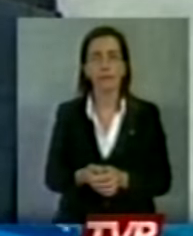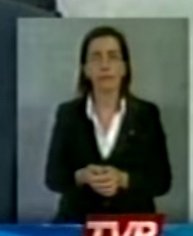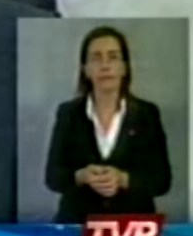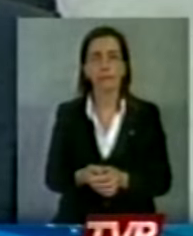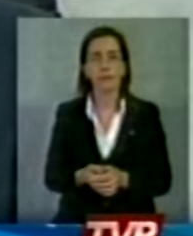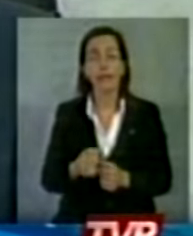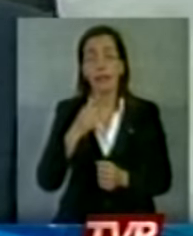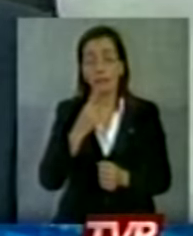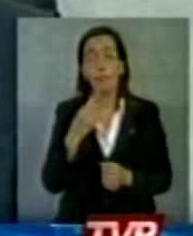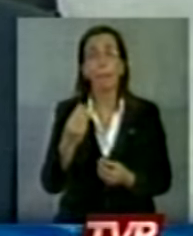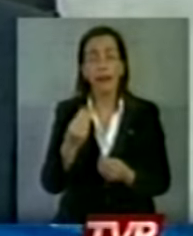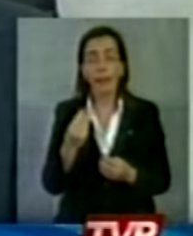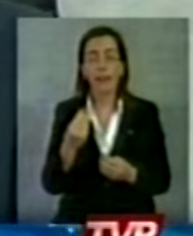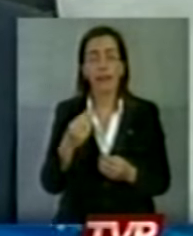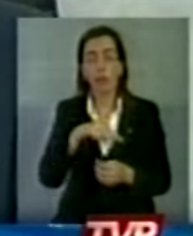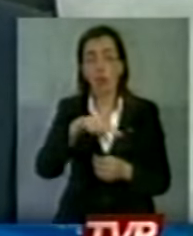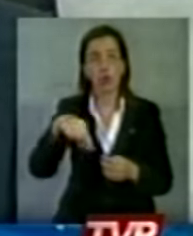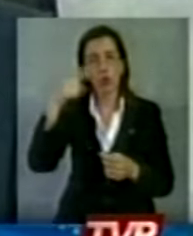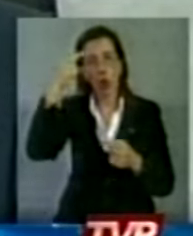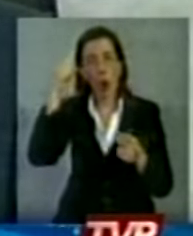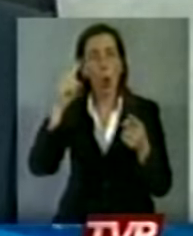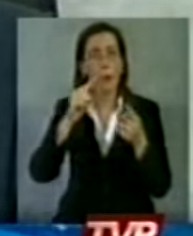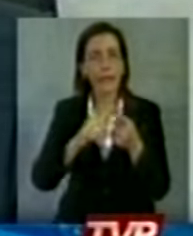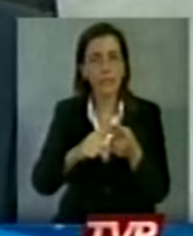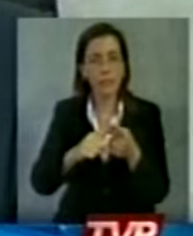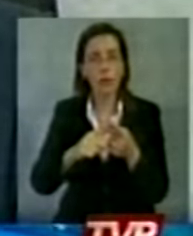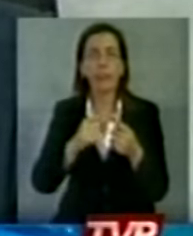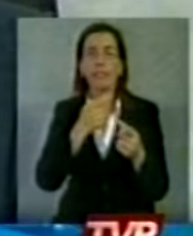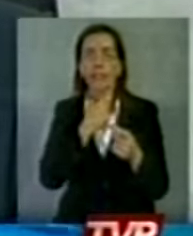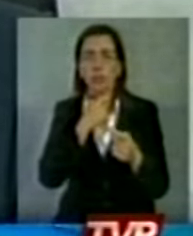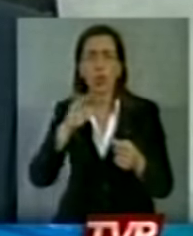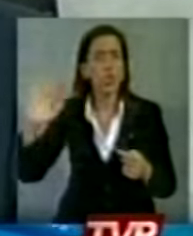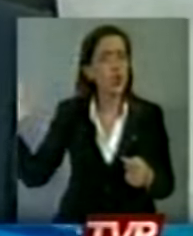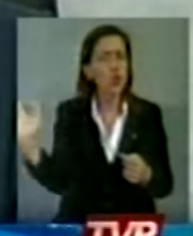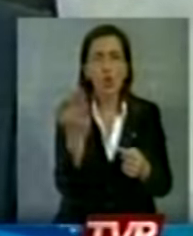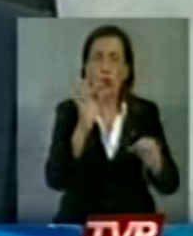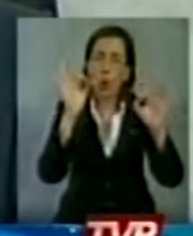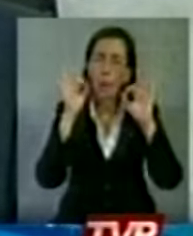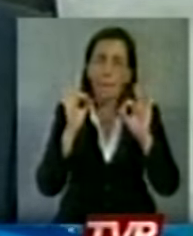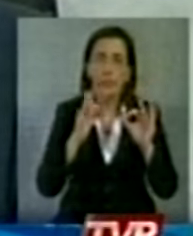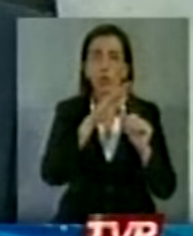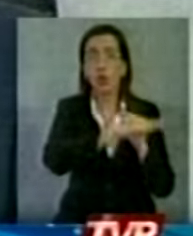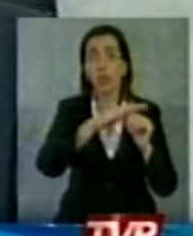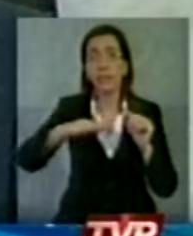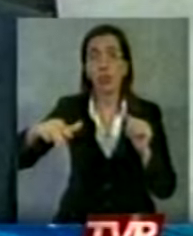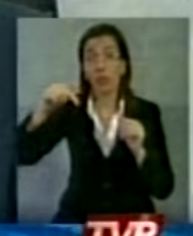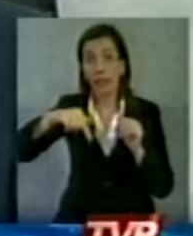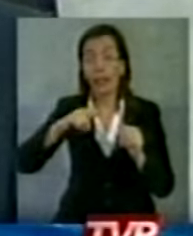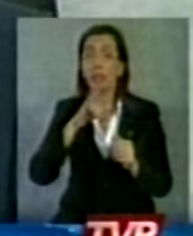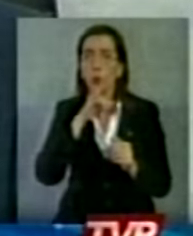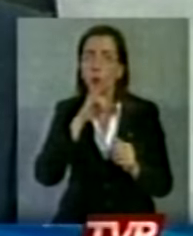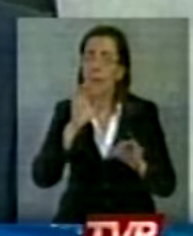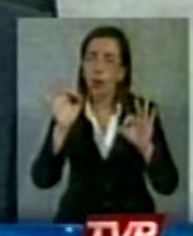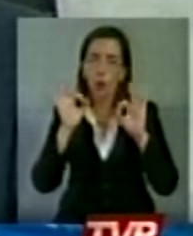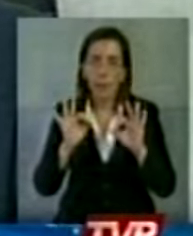Por hacer esto posible, nuestra meta estratégica es que todos los chicos de nuestra provincia